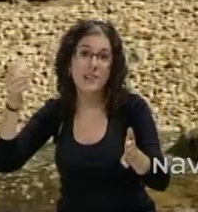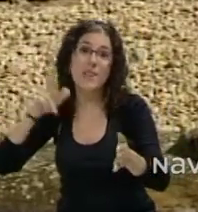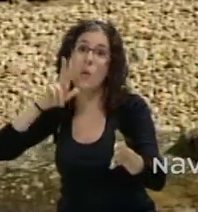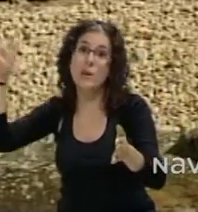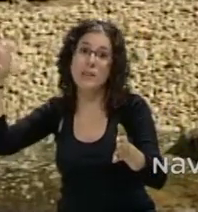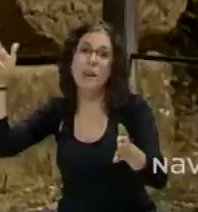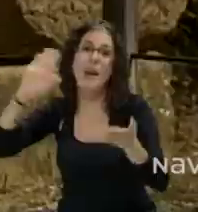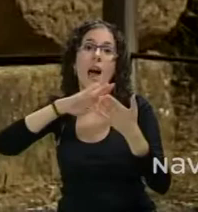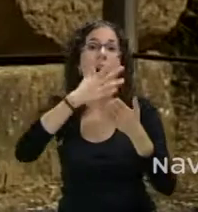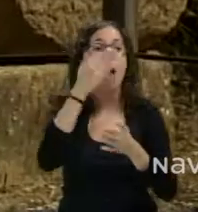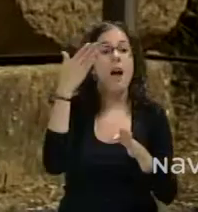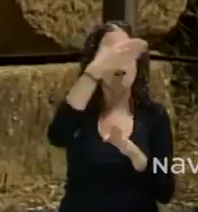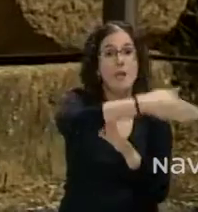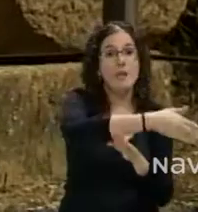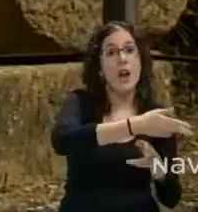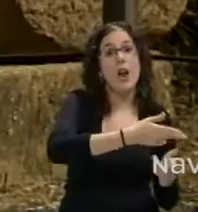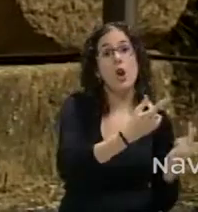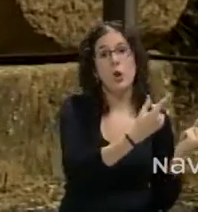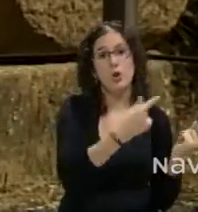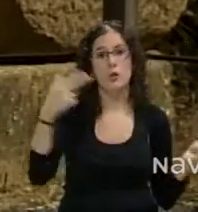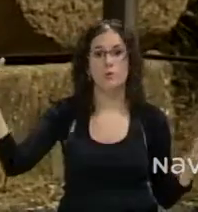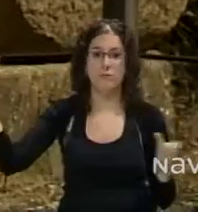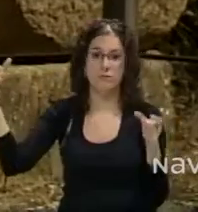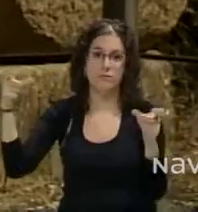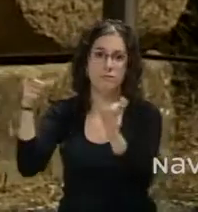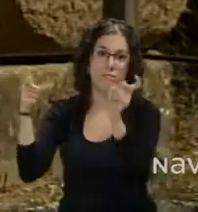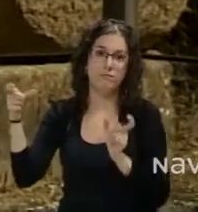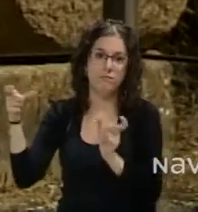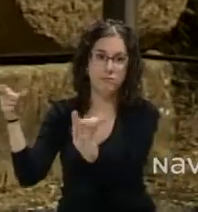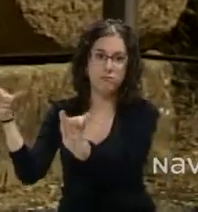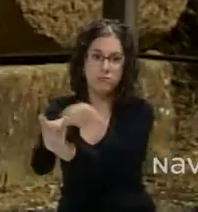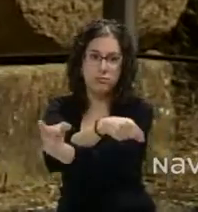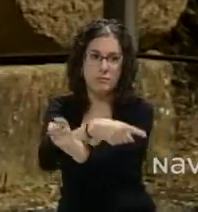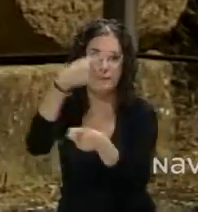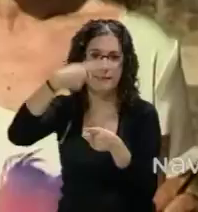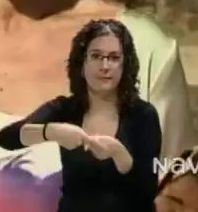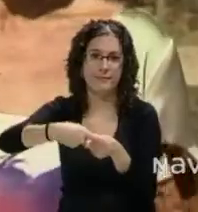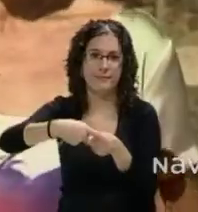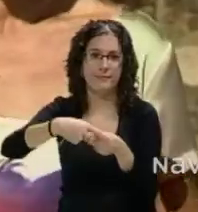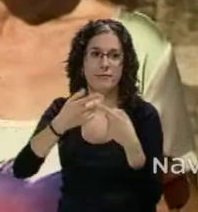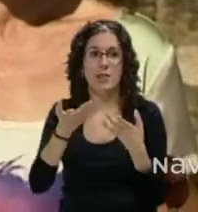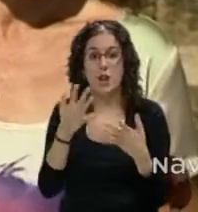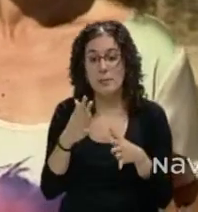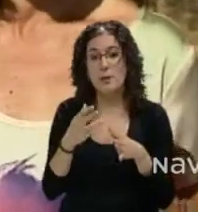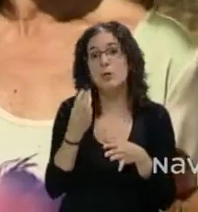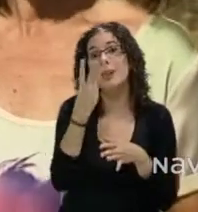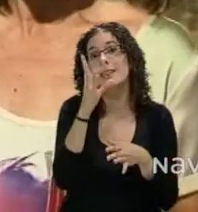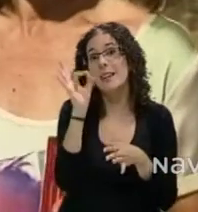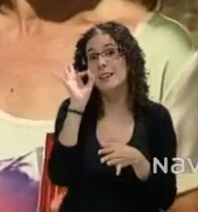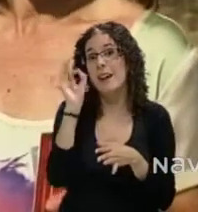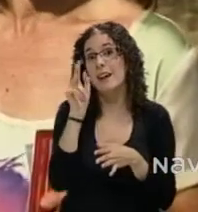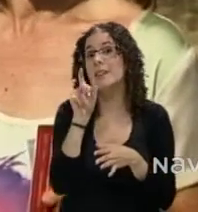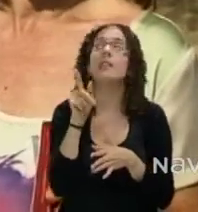cruce de caminos. Controlaba el Arga medio y unos 30 kilómetros a la redonda. Han